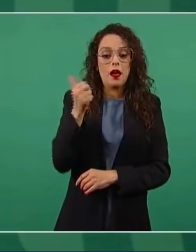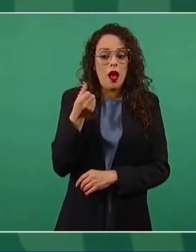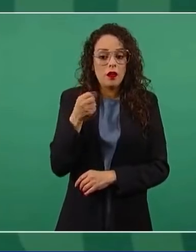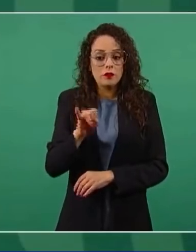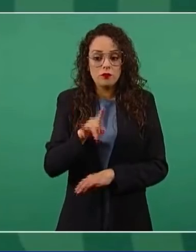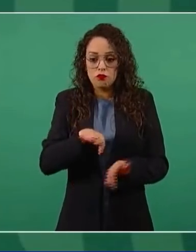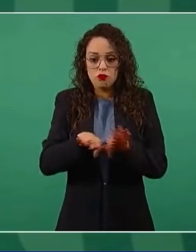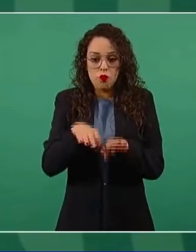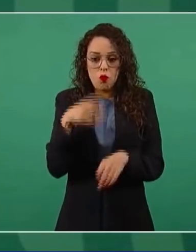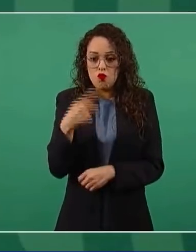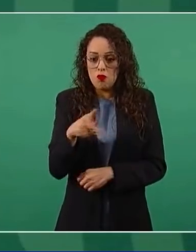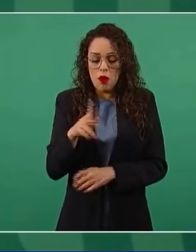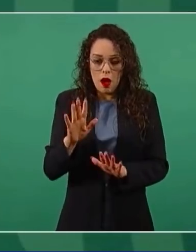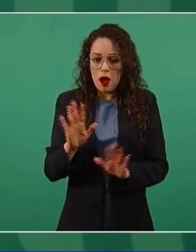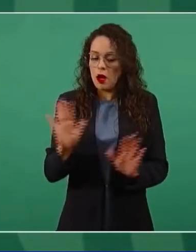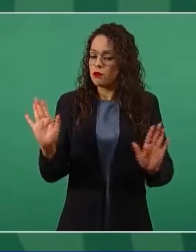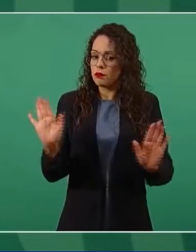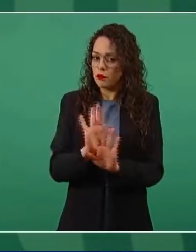ya están